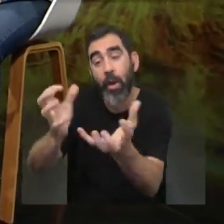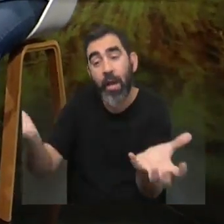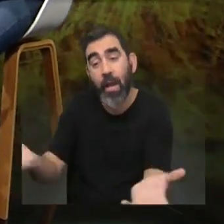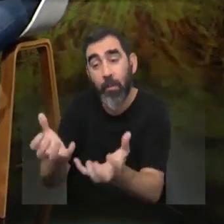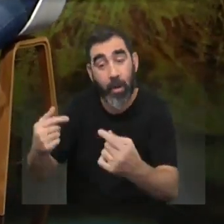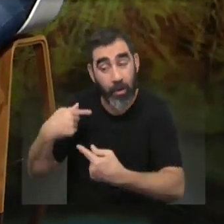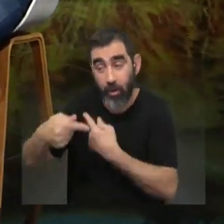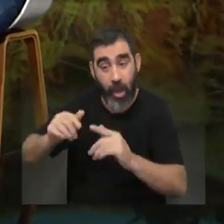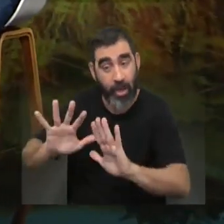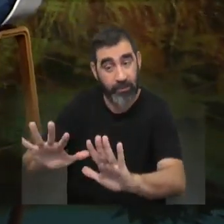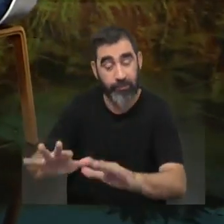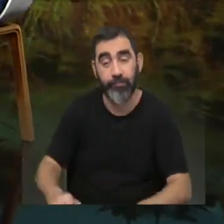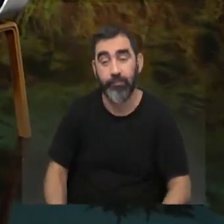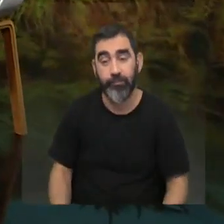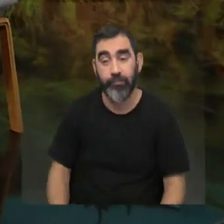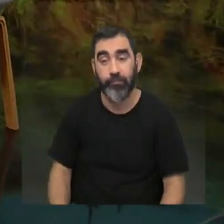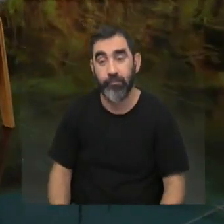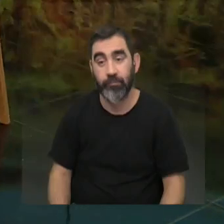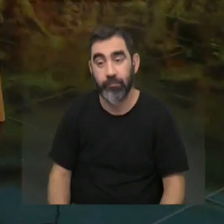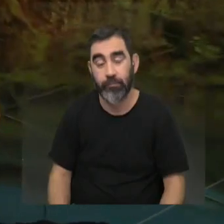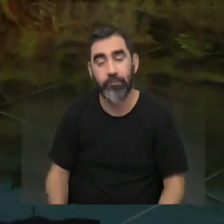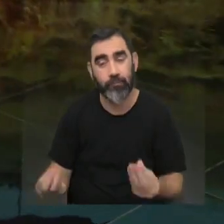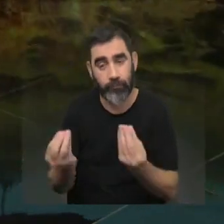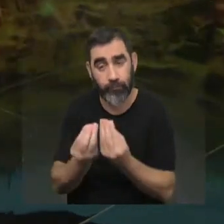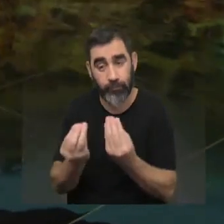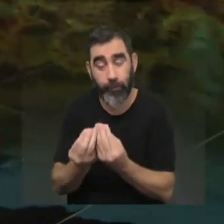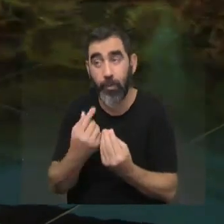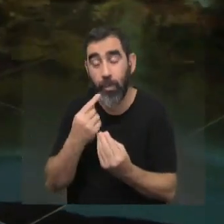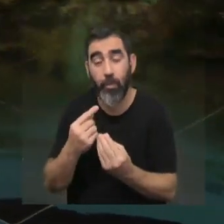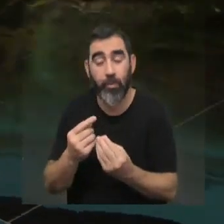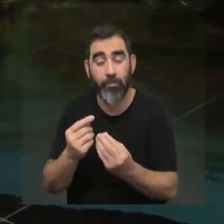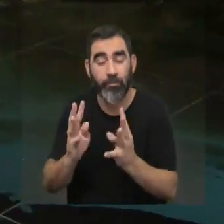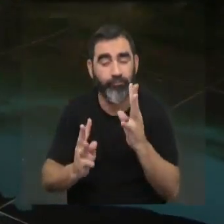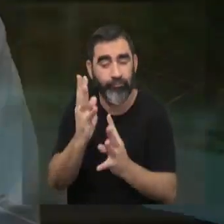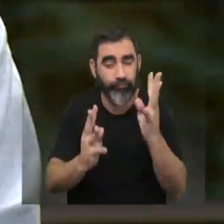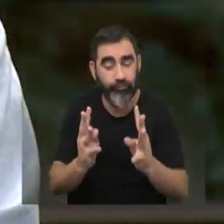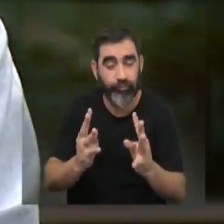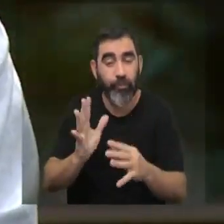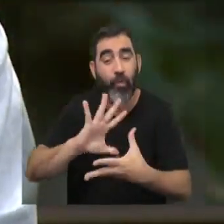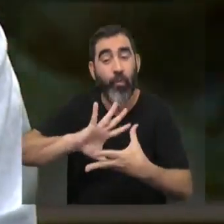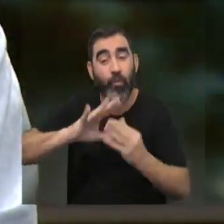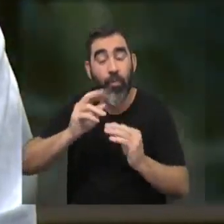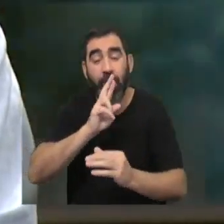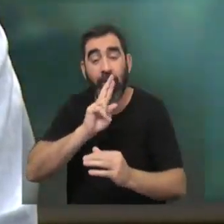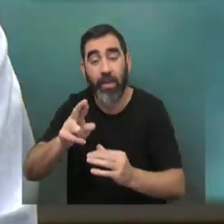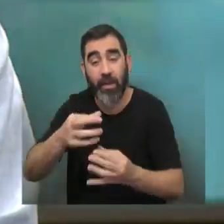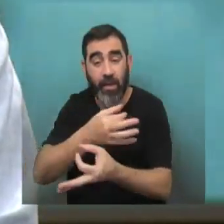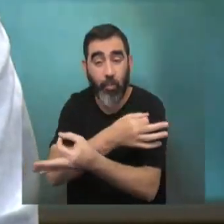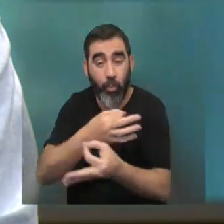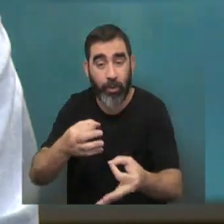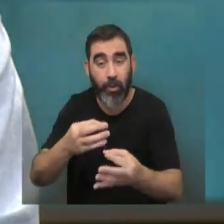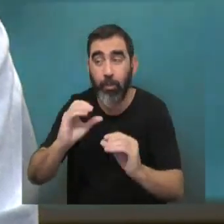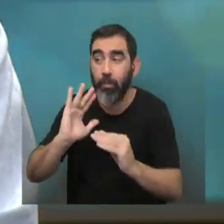su ciclo. Exactamente. Muchas de las especies, principalmente las gramíneas, tienen como un mecanismo de respuesta. Parece que